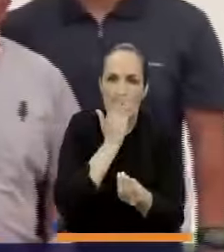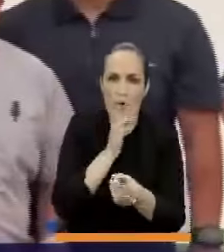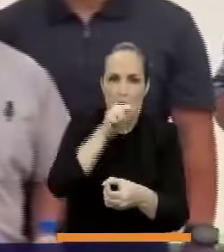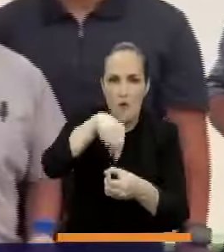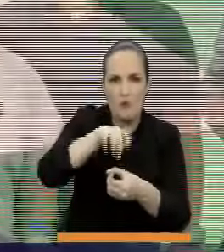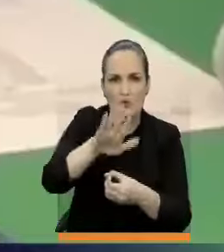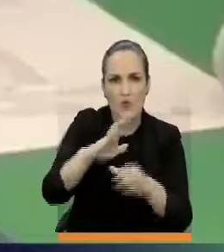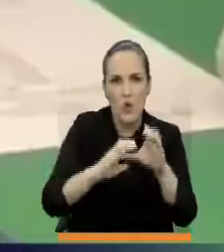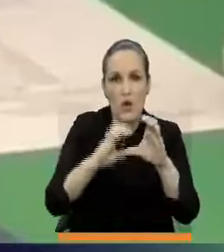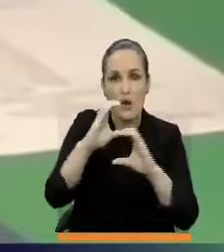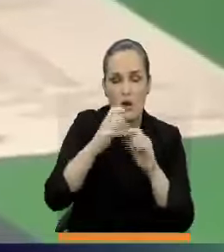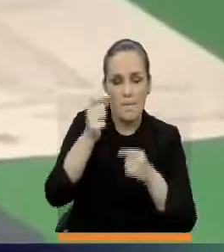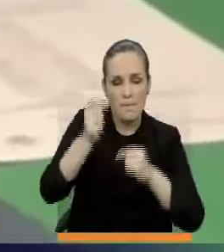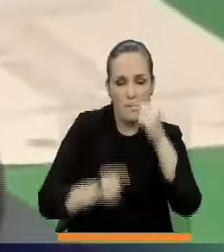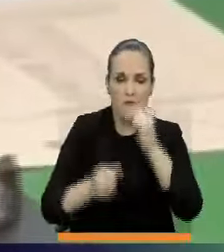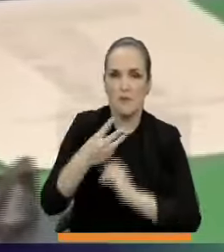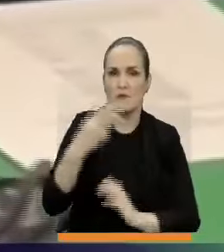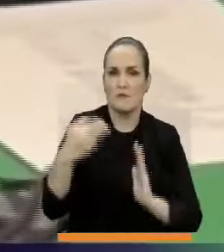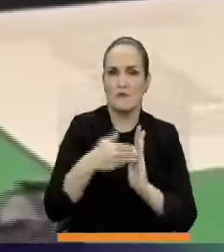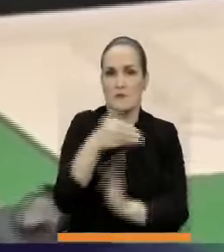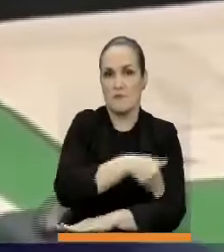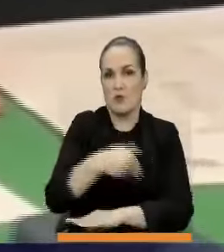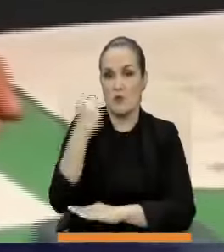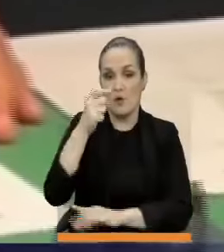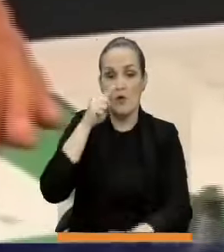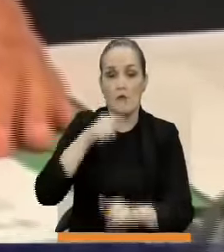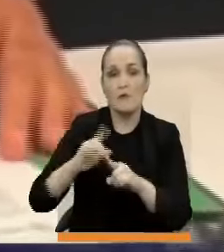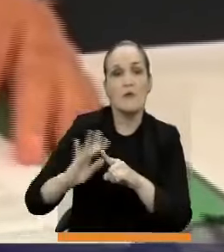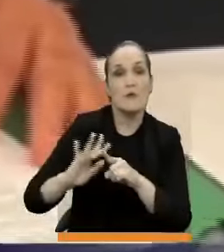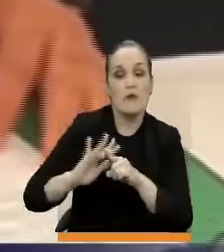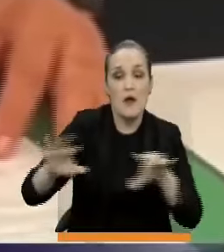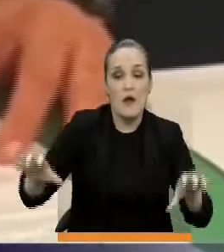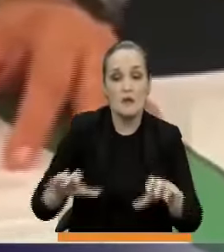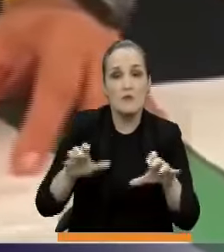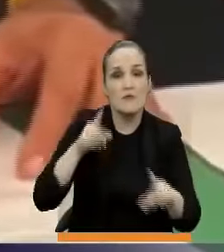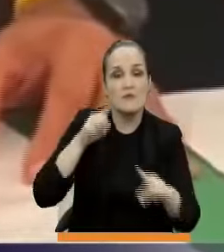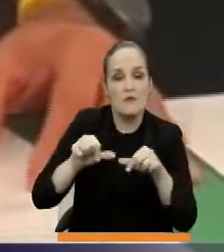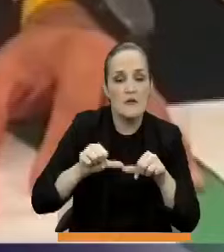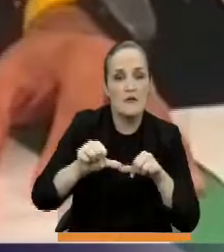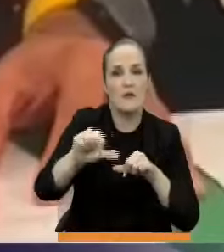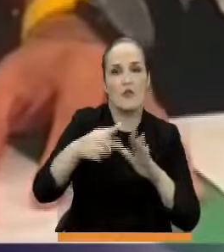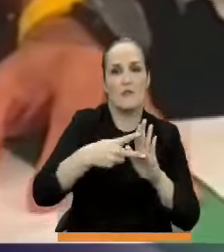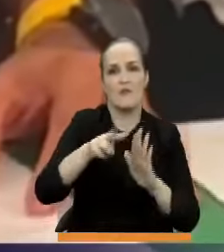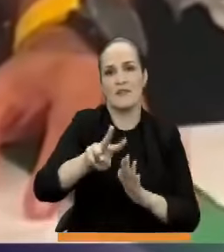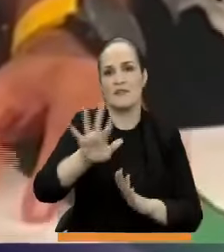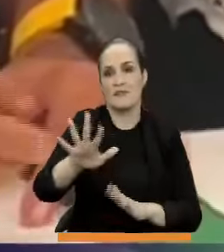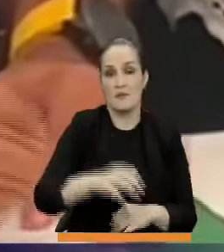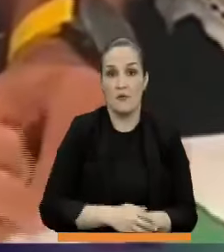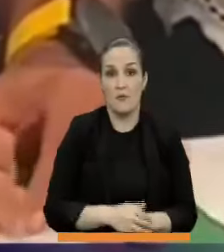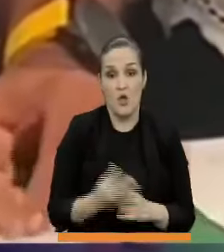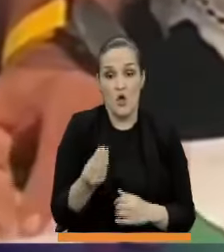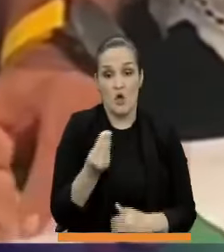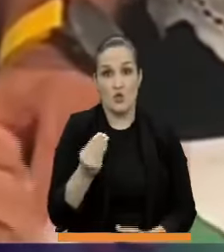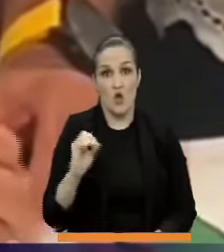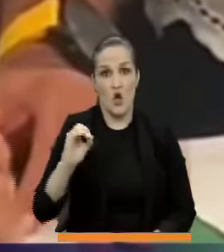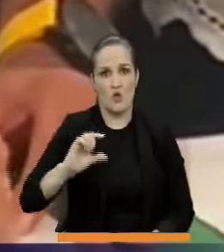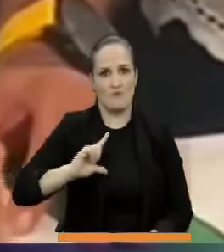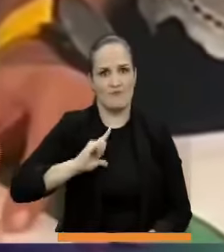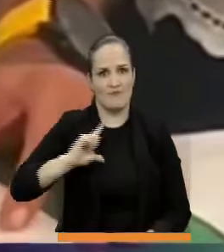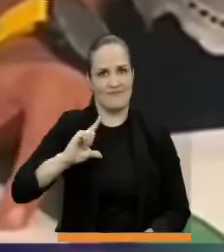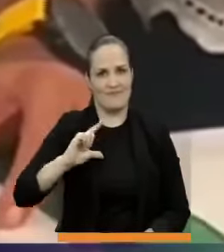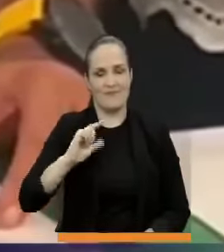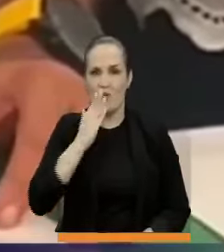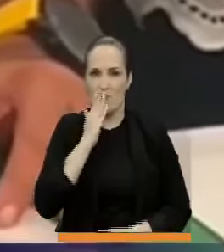de 300 mil millones de pesos para la implementación de acciones para la vigencia 2025. El consejero mayor del CRIC, Joe